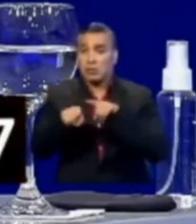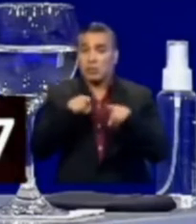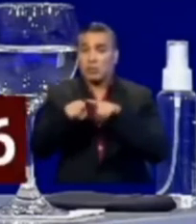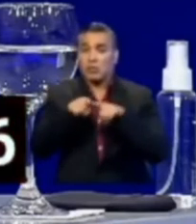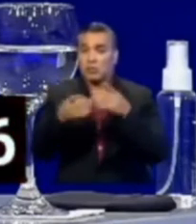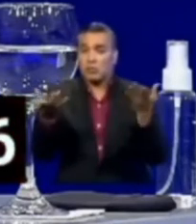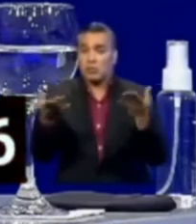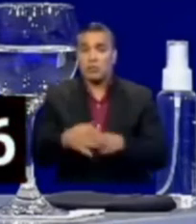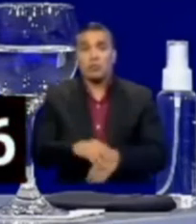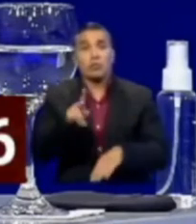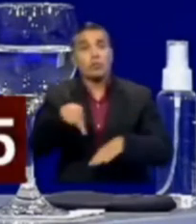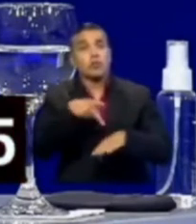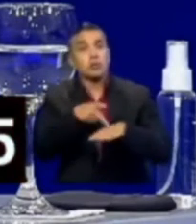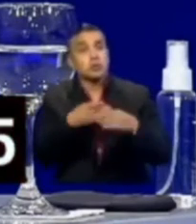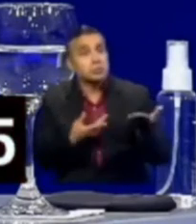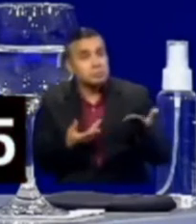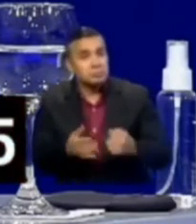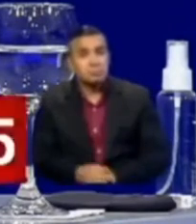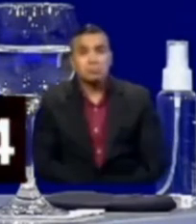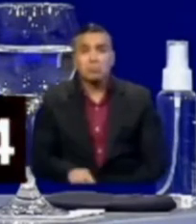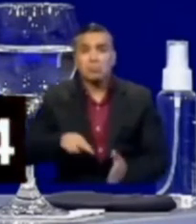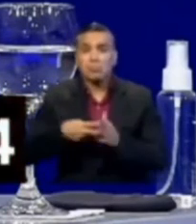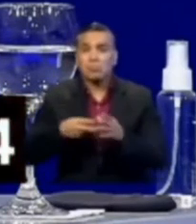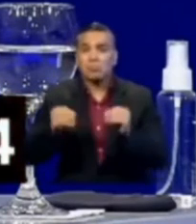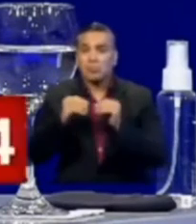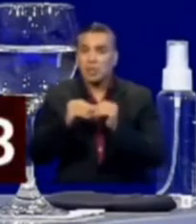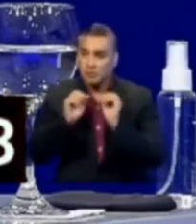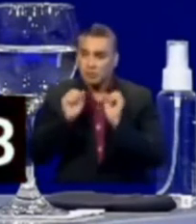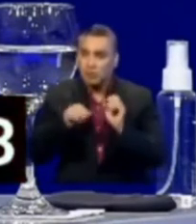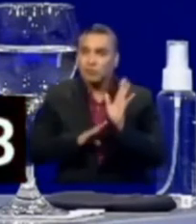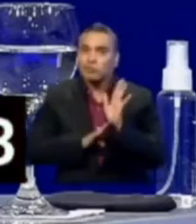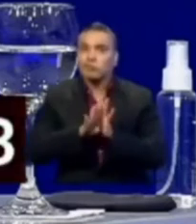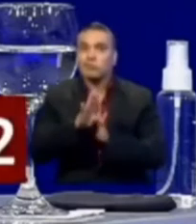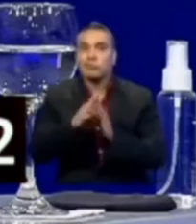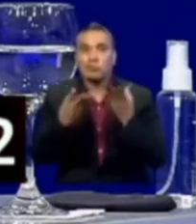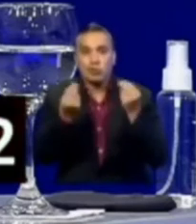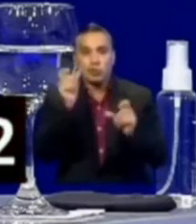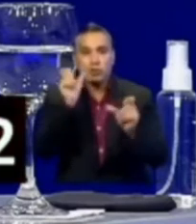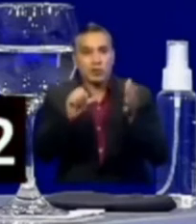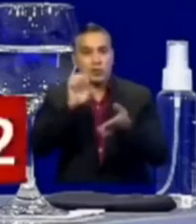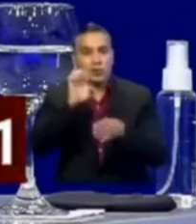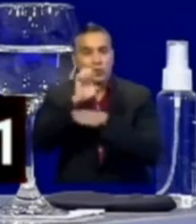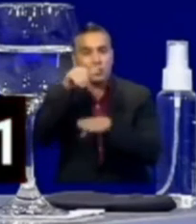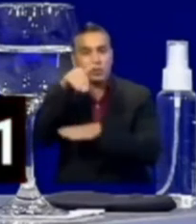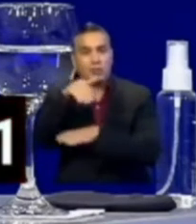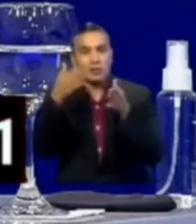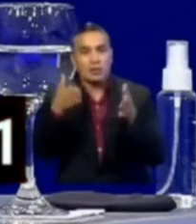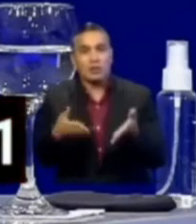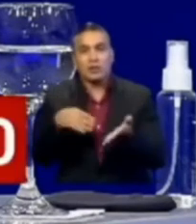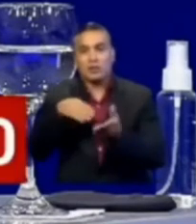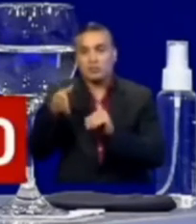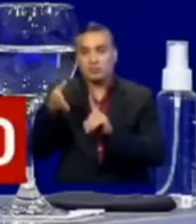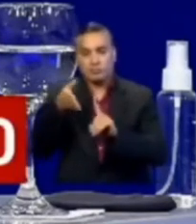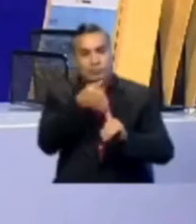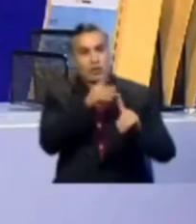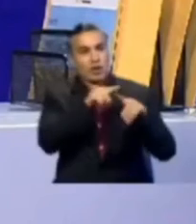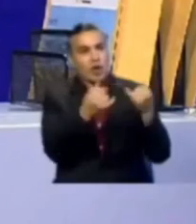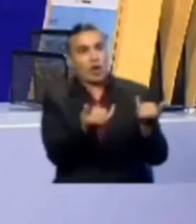de cualificaciones profesionales, que nos van a dar salida para millones de ecuatorianos que han sido excluidos hasta